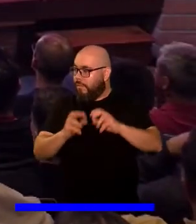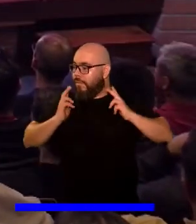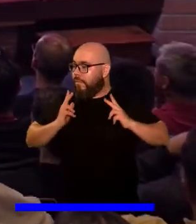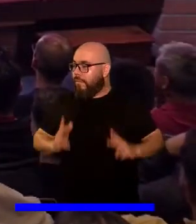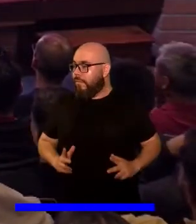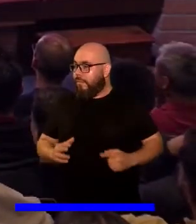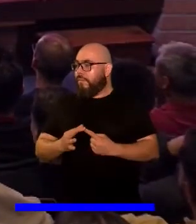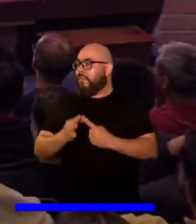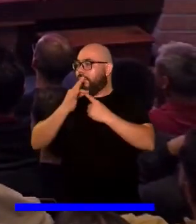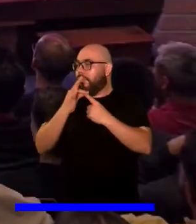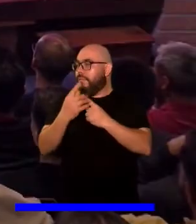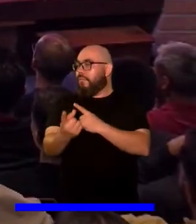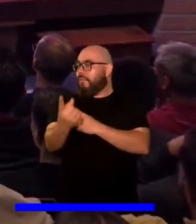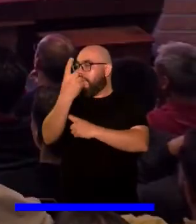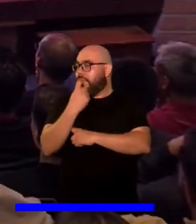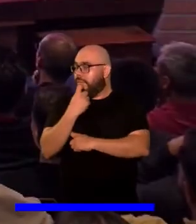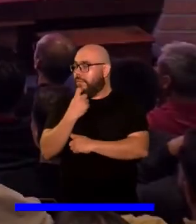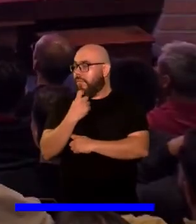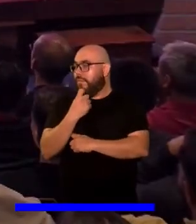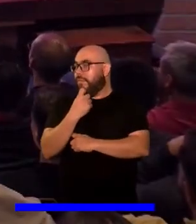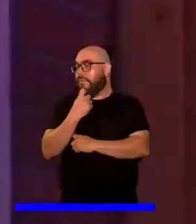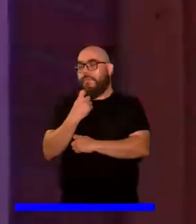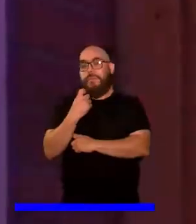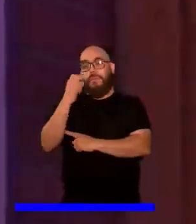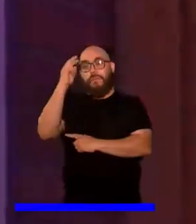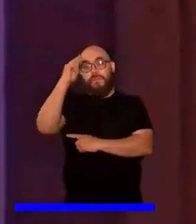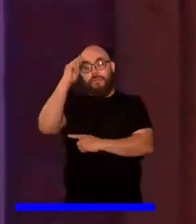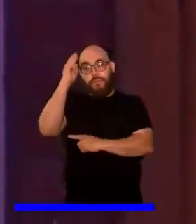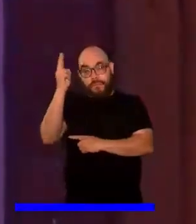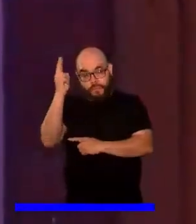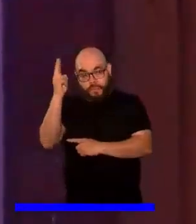especializado en preguntarme y me dice, hola, cuando yo lo saludo.